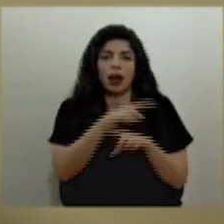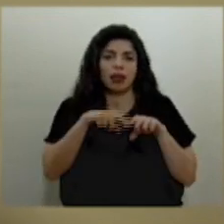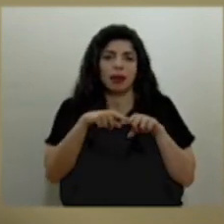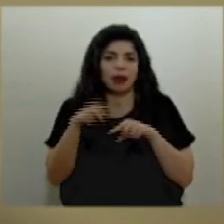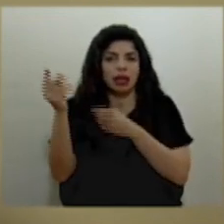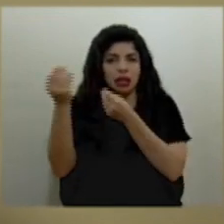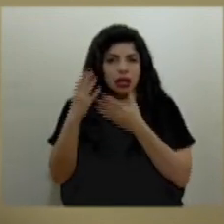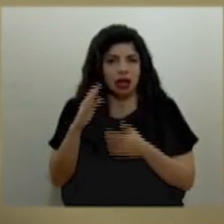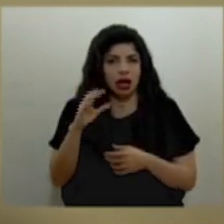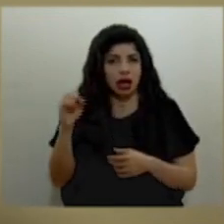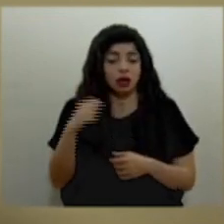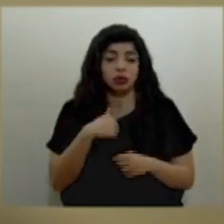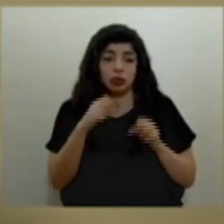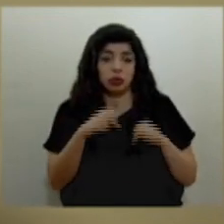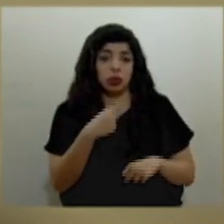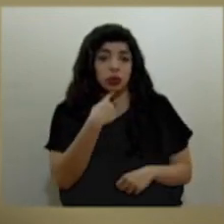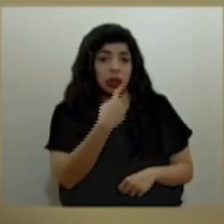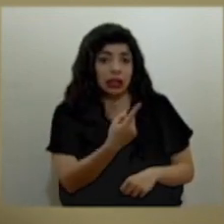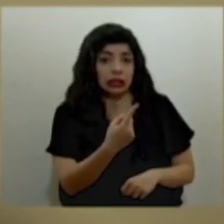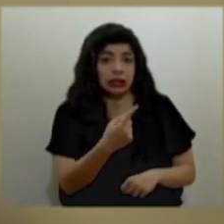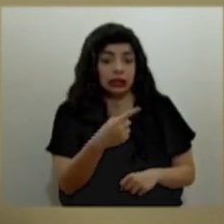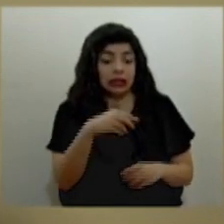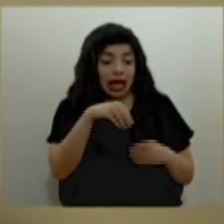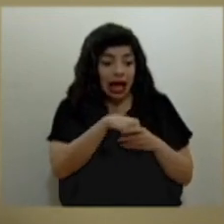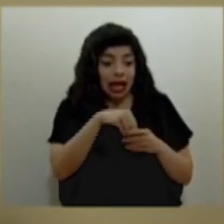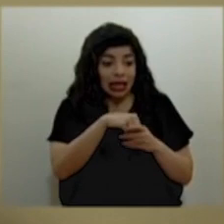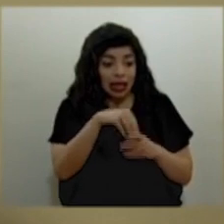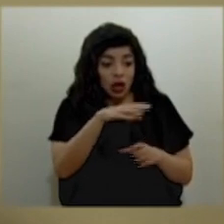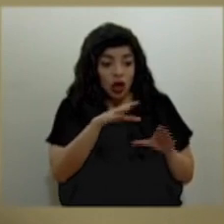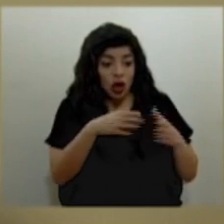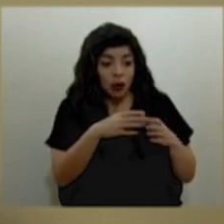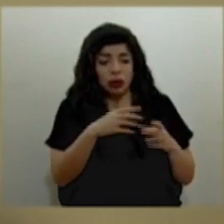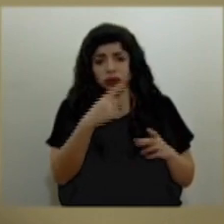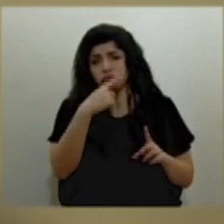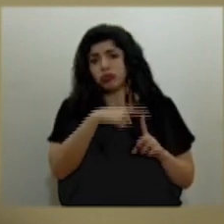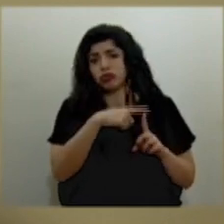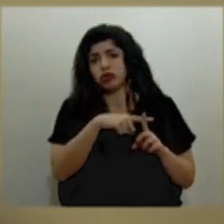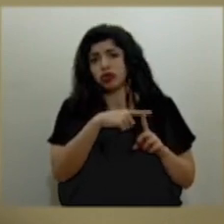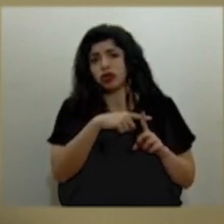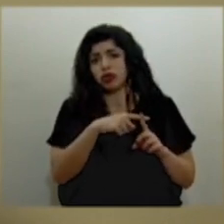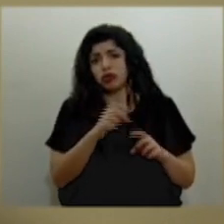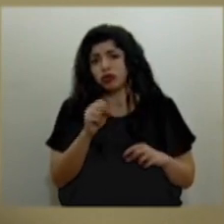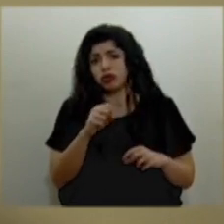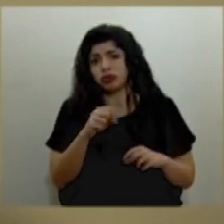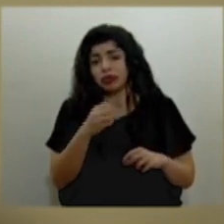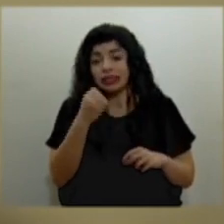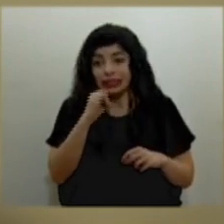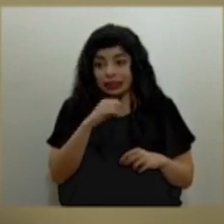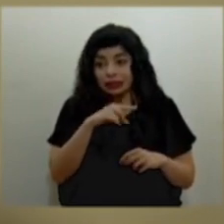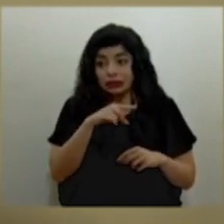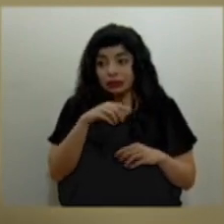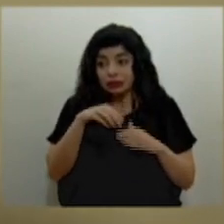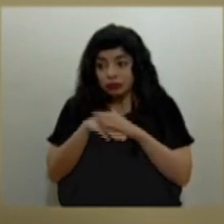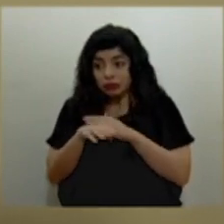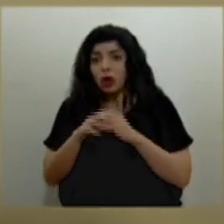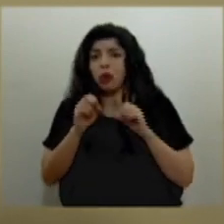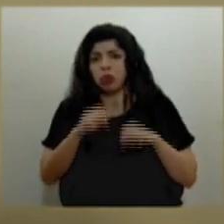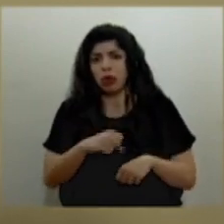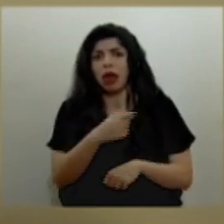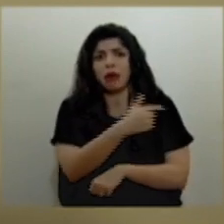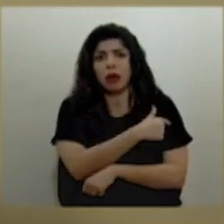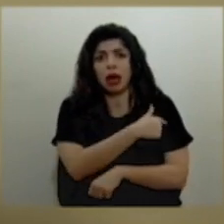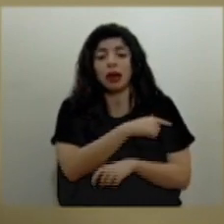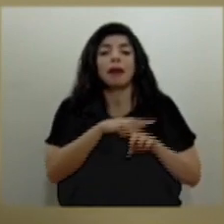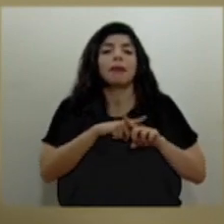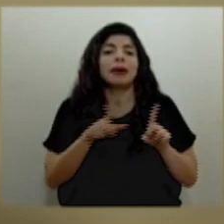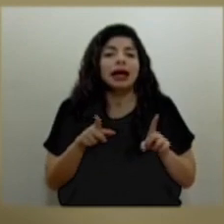eso puedo decirle que en realidad el ambiente interno dentro de la comisión es muy positivo hacia eso, ¿verdad? Hacia que se pueda proceder con esa vacunación. Sin embargo,